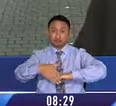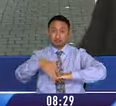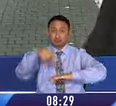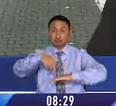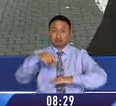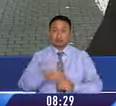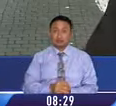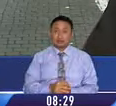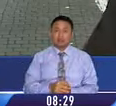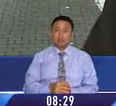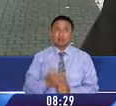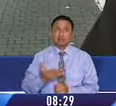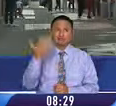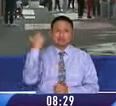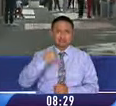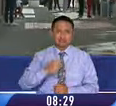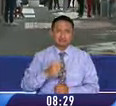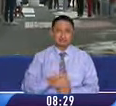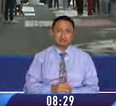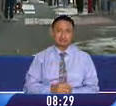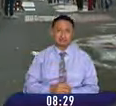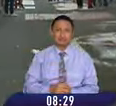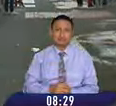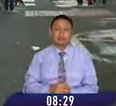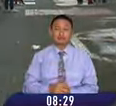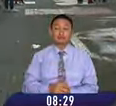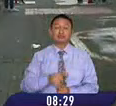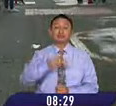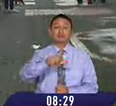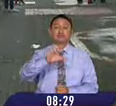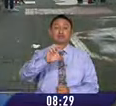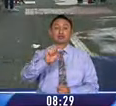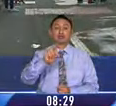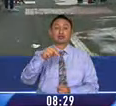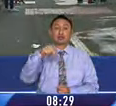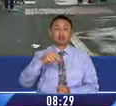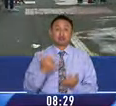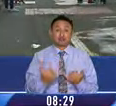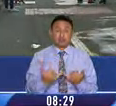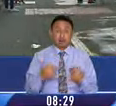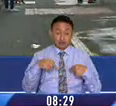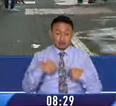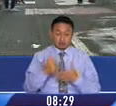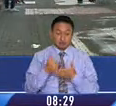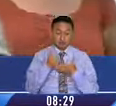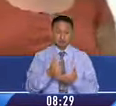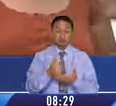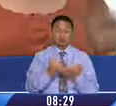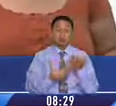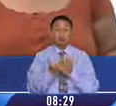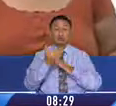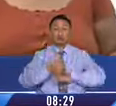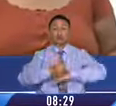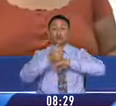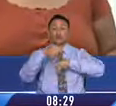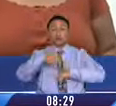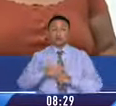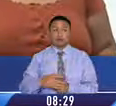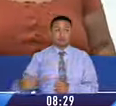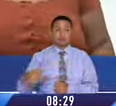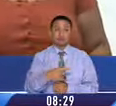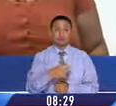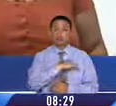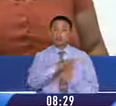tenía que ser retomada hace años. La calle es la Vicente León. Y esperan que ahora sí, con la ayuda de las nuevas autoridades, se